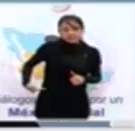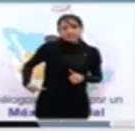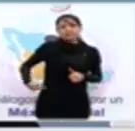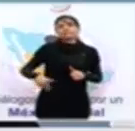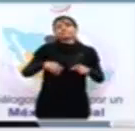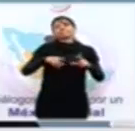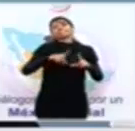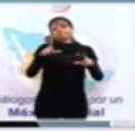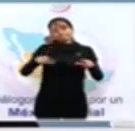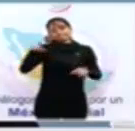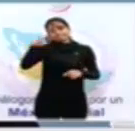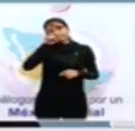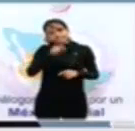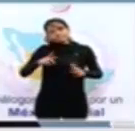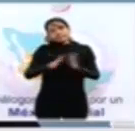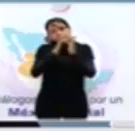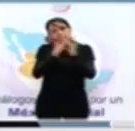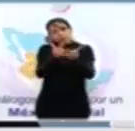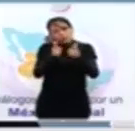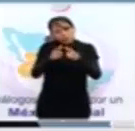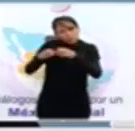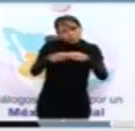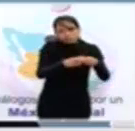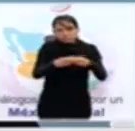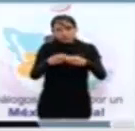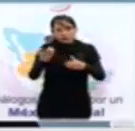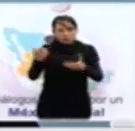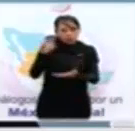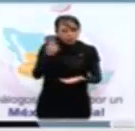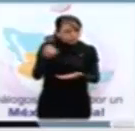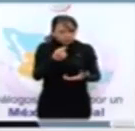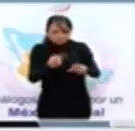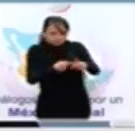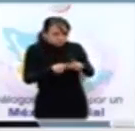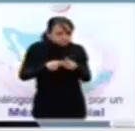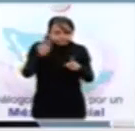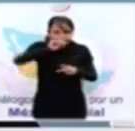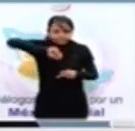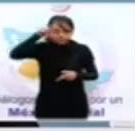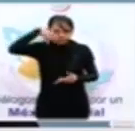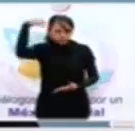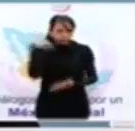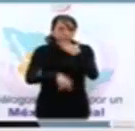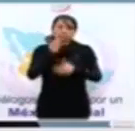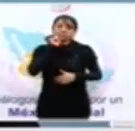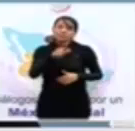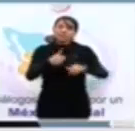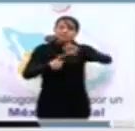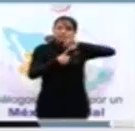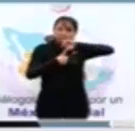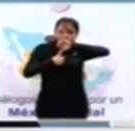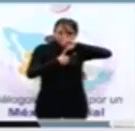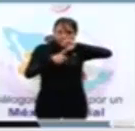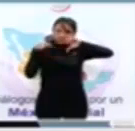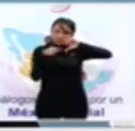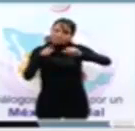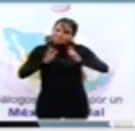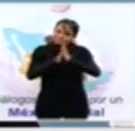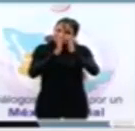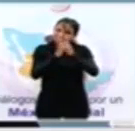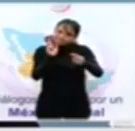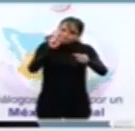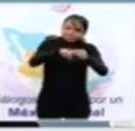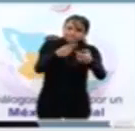primer vicepresidente de la República, apoyando sus gestiones como coordinador del Gabinete Económico y encargada del Foro de Vicepresidentes